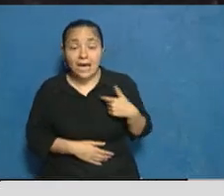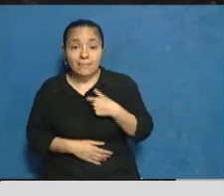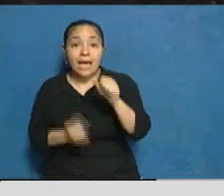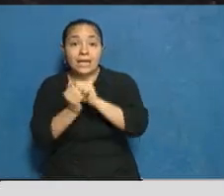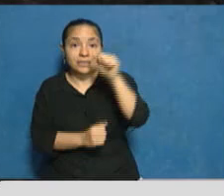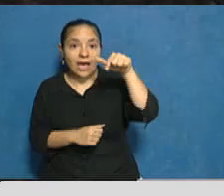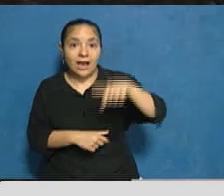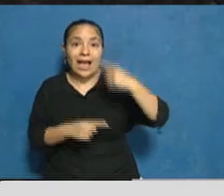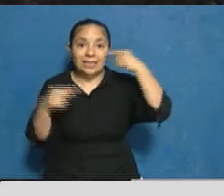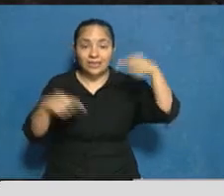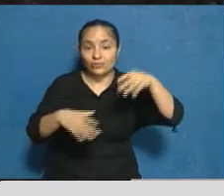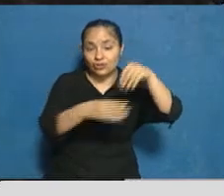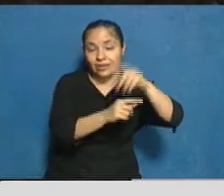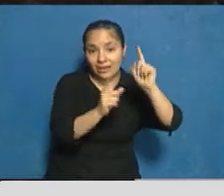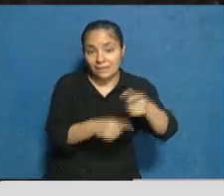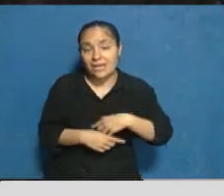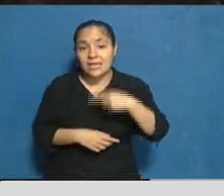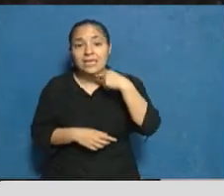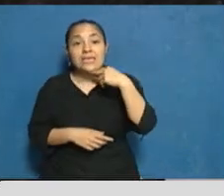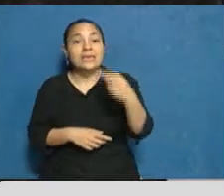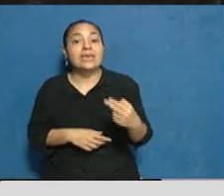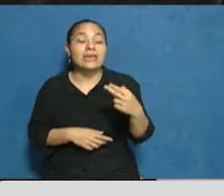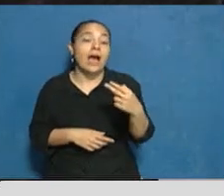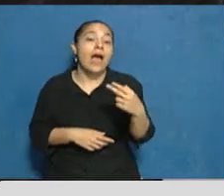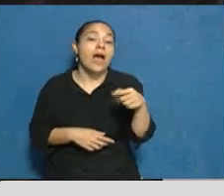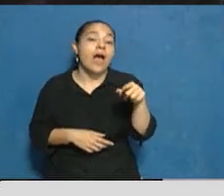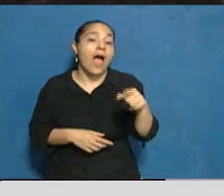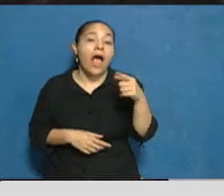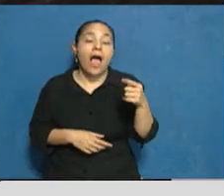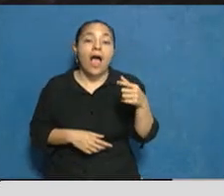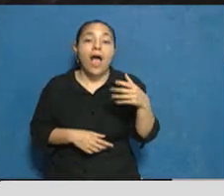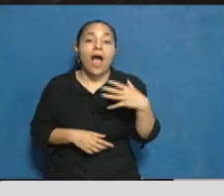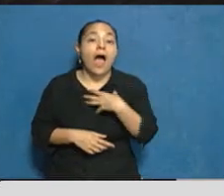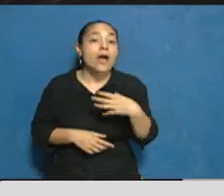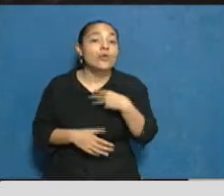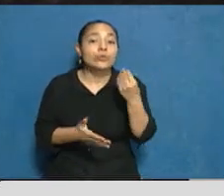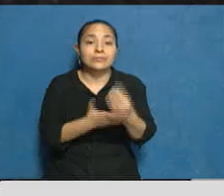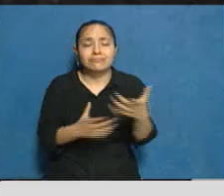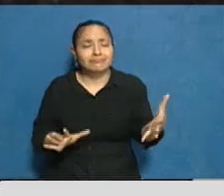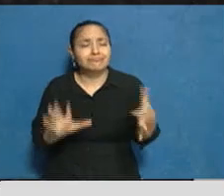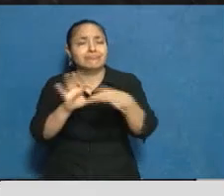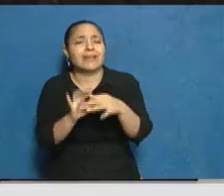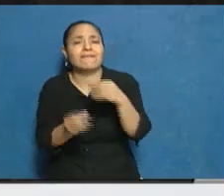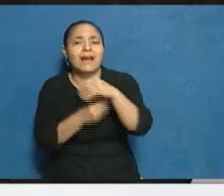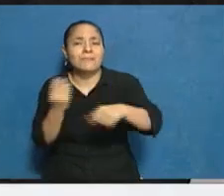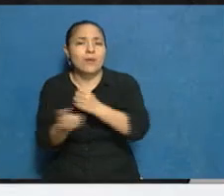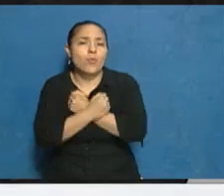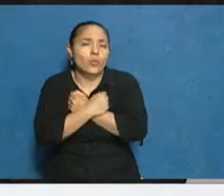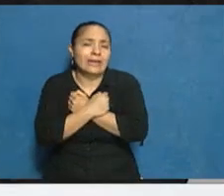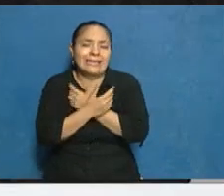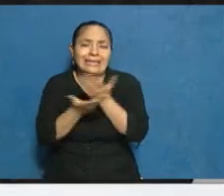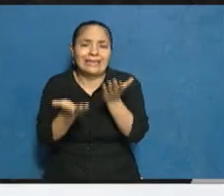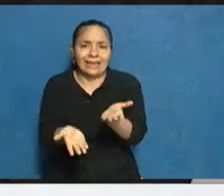de la institución también y ahora su hija alumna, así que íntimamente relacionados, son una familia muy